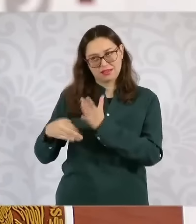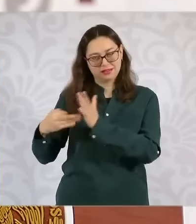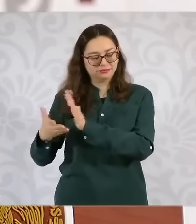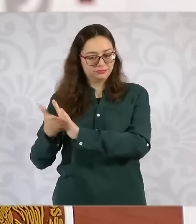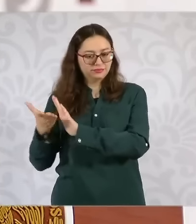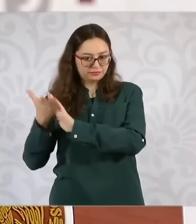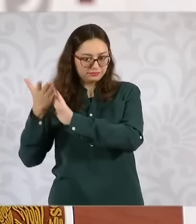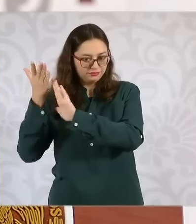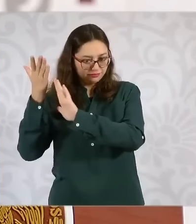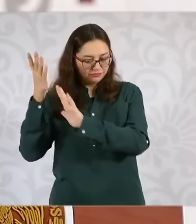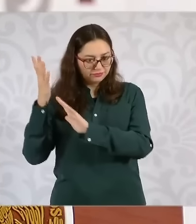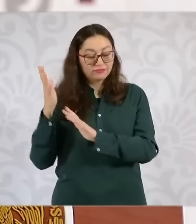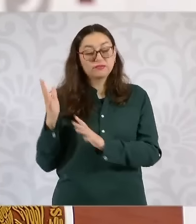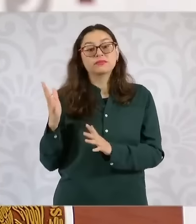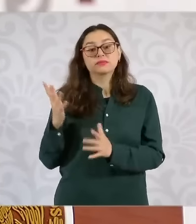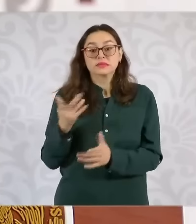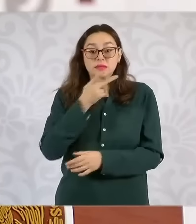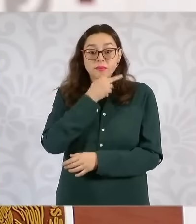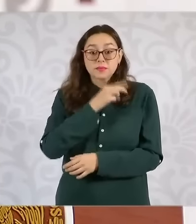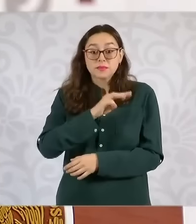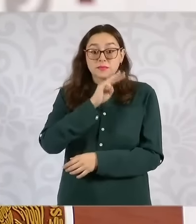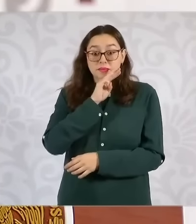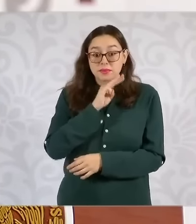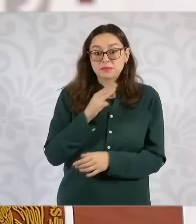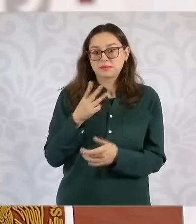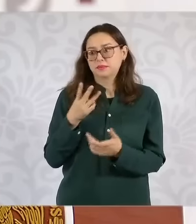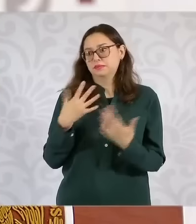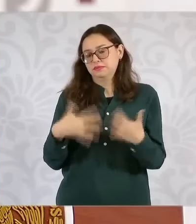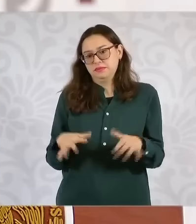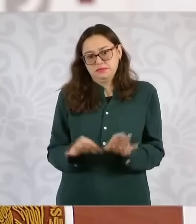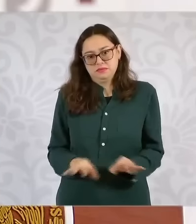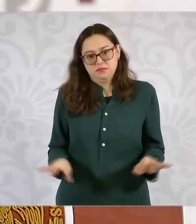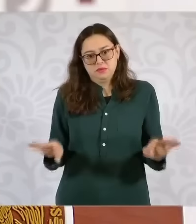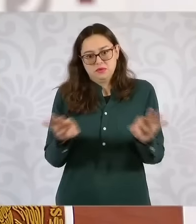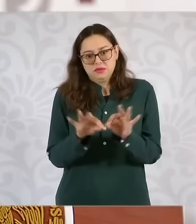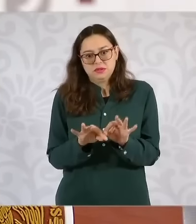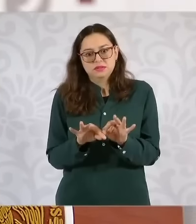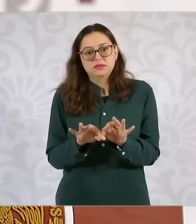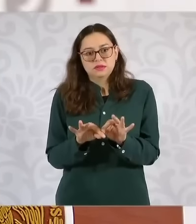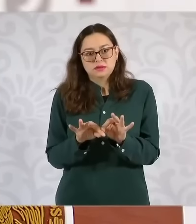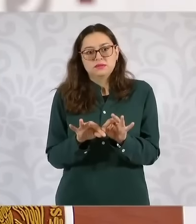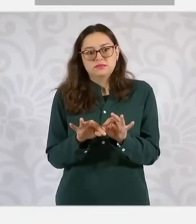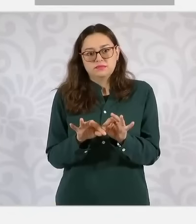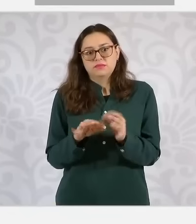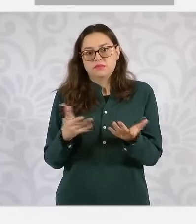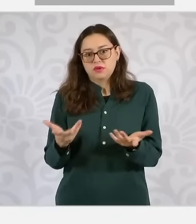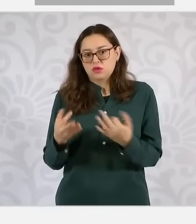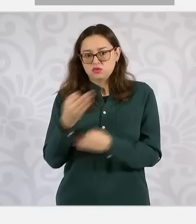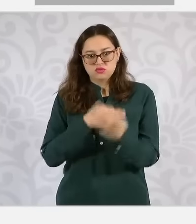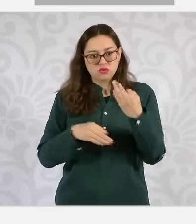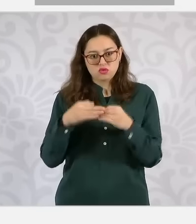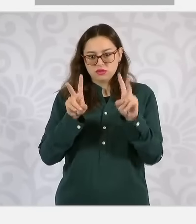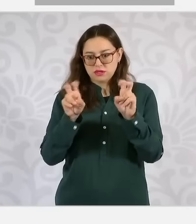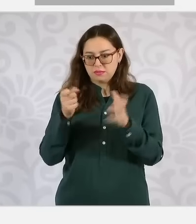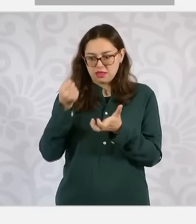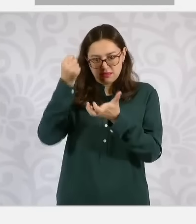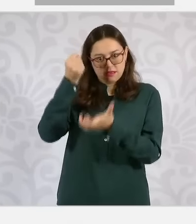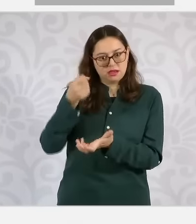los padres de familia, que son los pilares de este programa, son los que administran todos los recursos